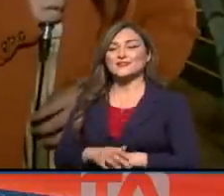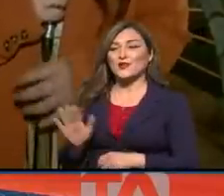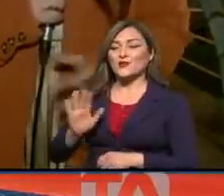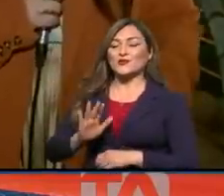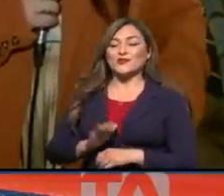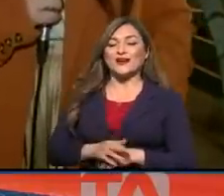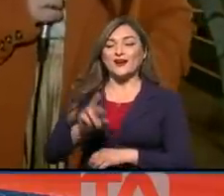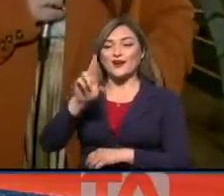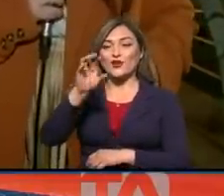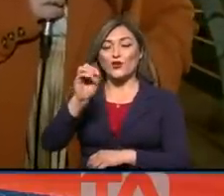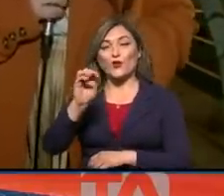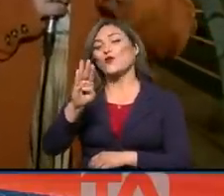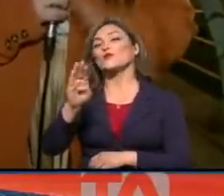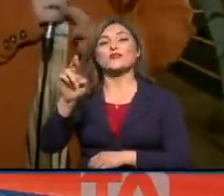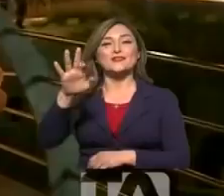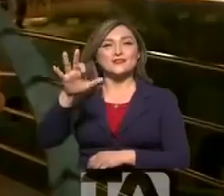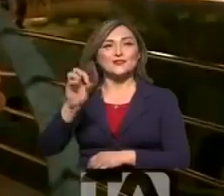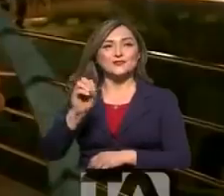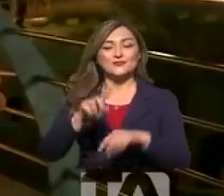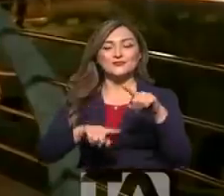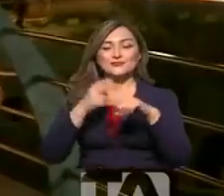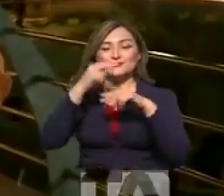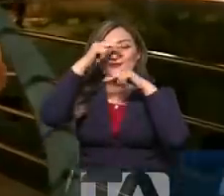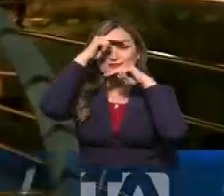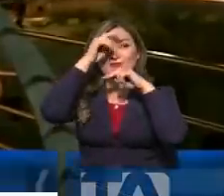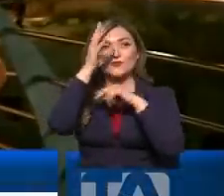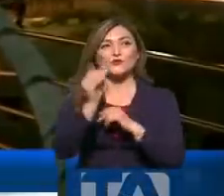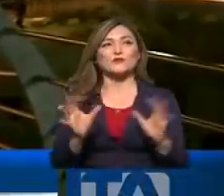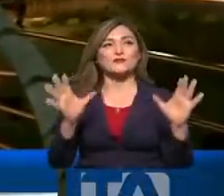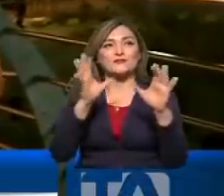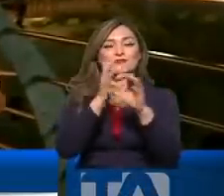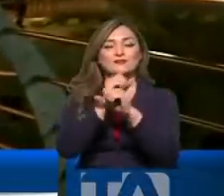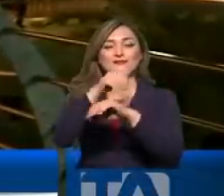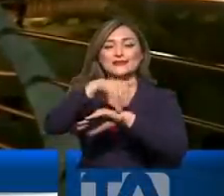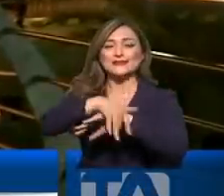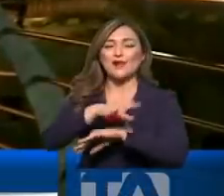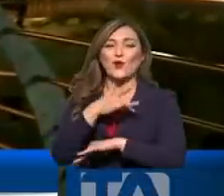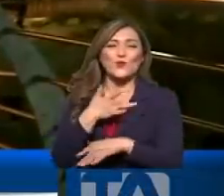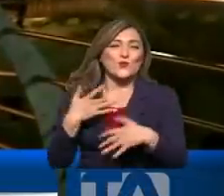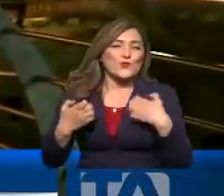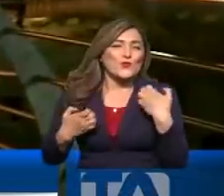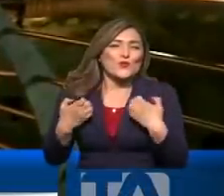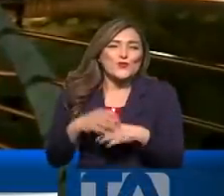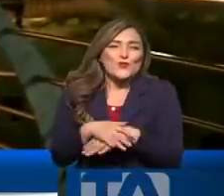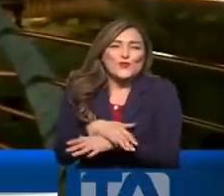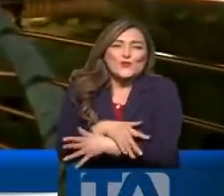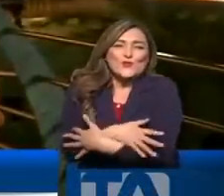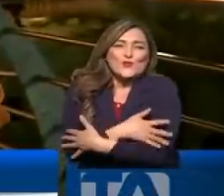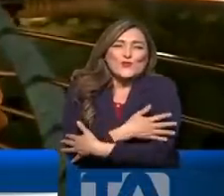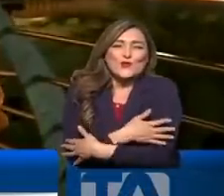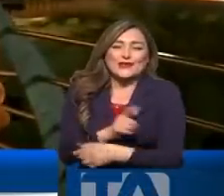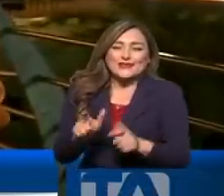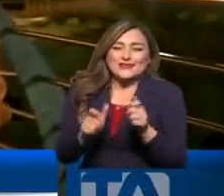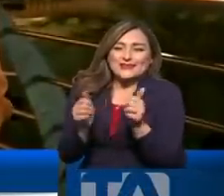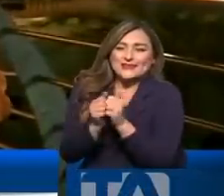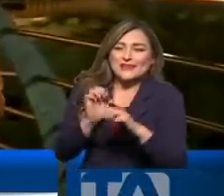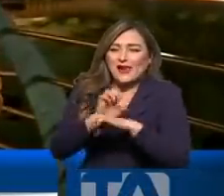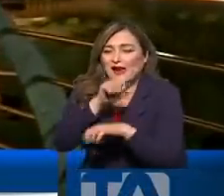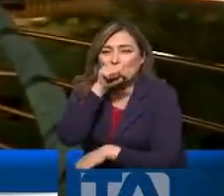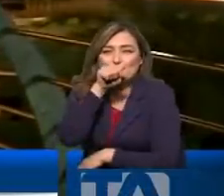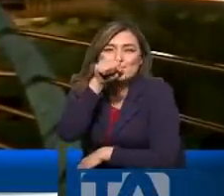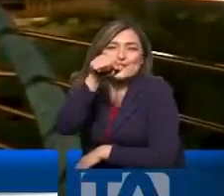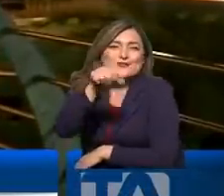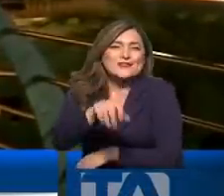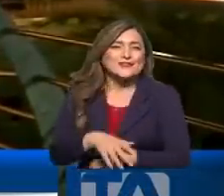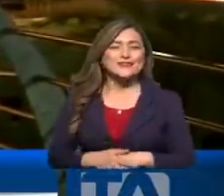Hola Roberto Mar, amigos televidentes, muy buenas noches. Una tarde realmente emocionante la que vivimos este jueves junto a los hinchas de la Tri. Tras